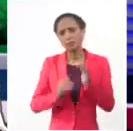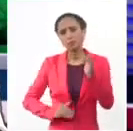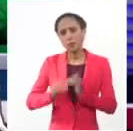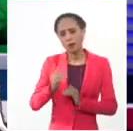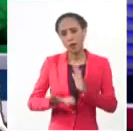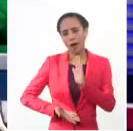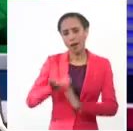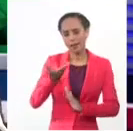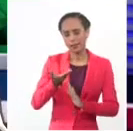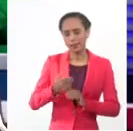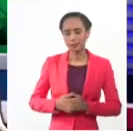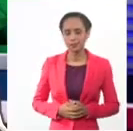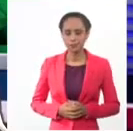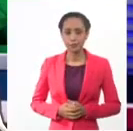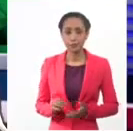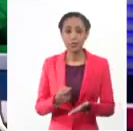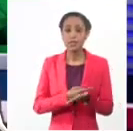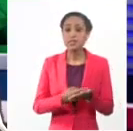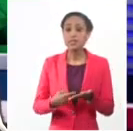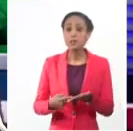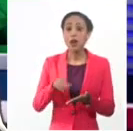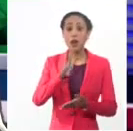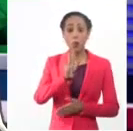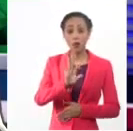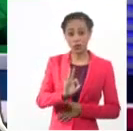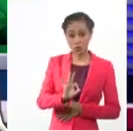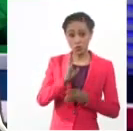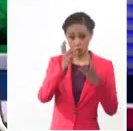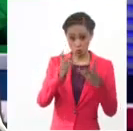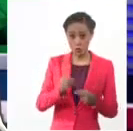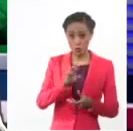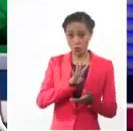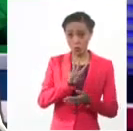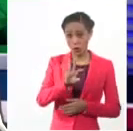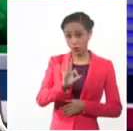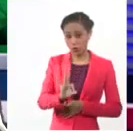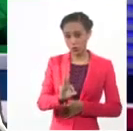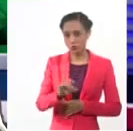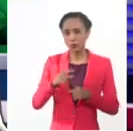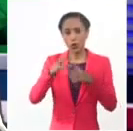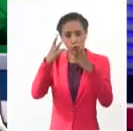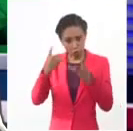Durante la semana 48 se procesaron un total de